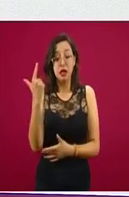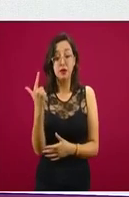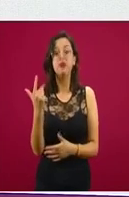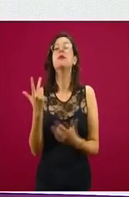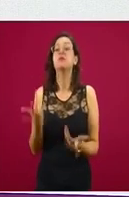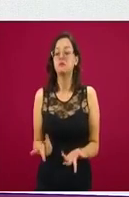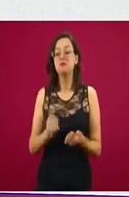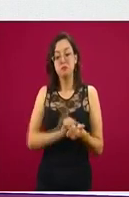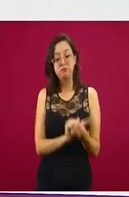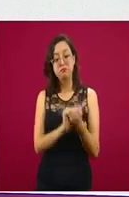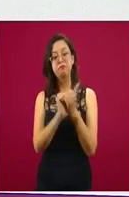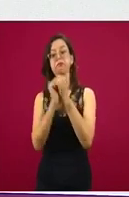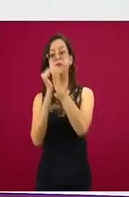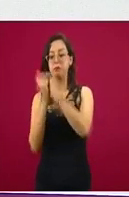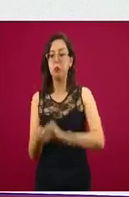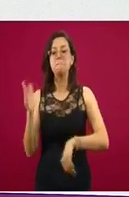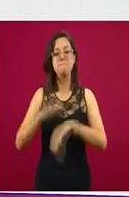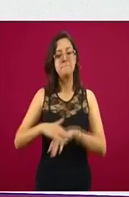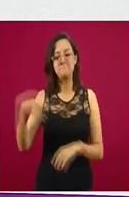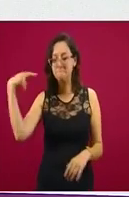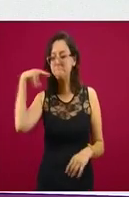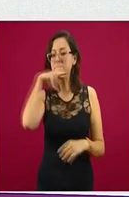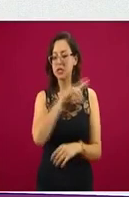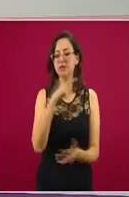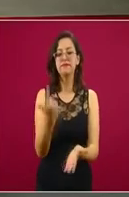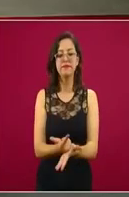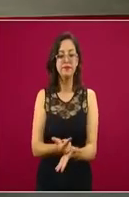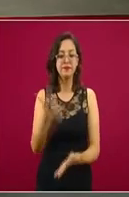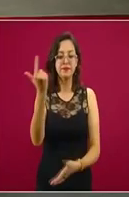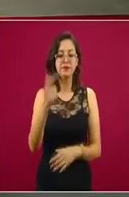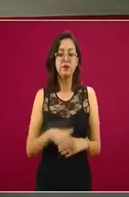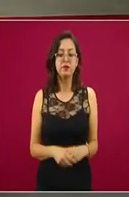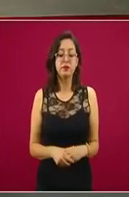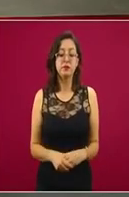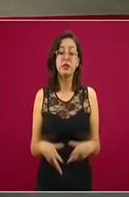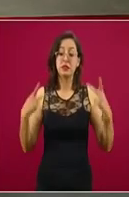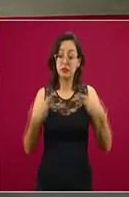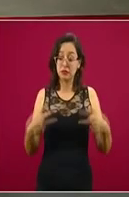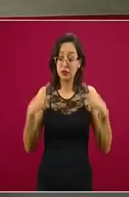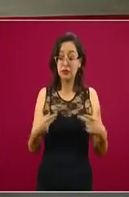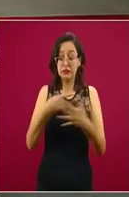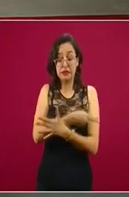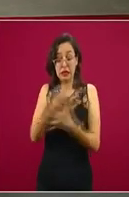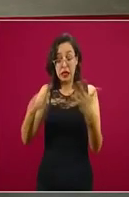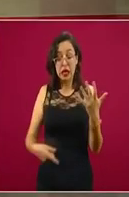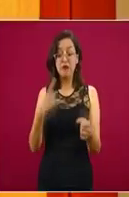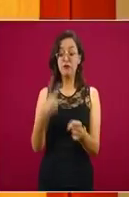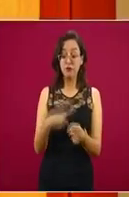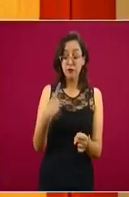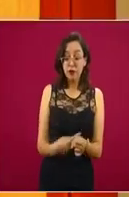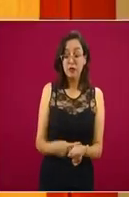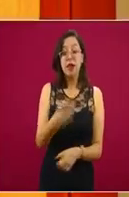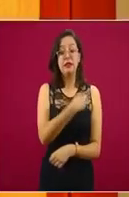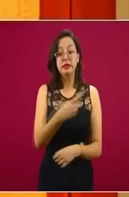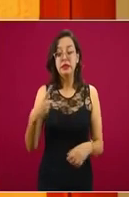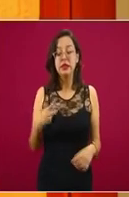causar más fácilmente que haya complicaciones. Entonces, las personas que tienen estas características deben tomarse muy